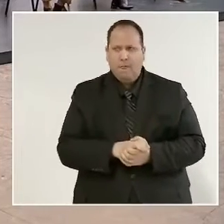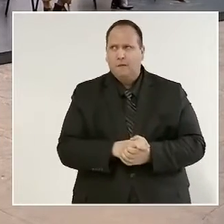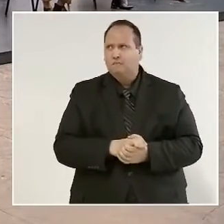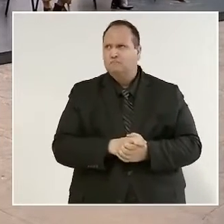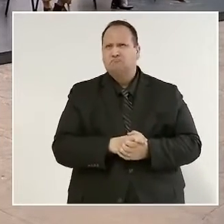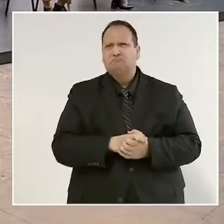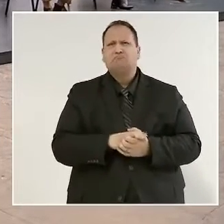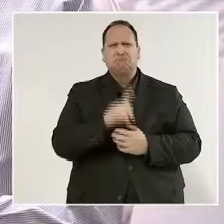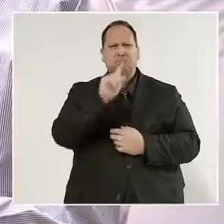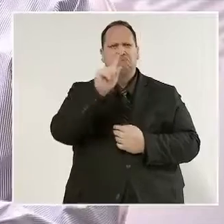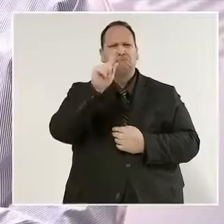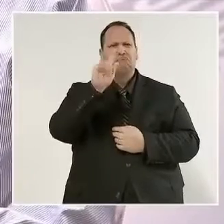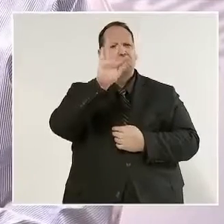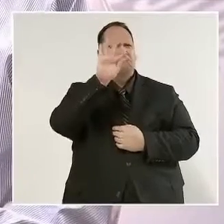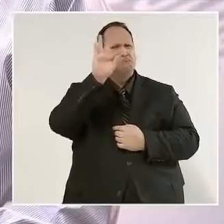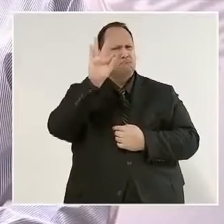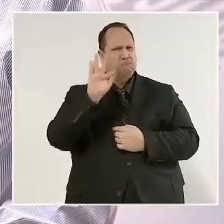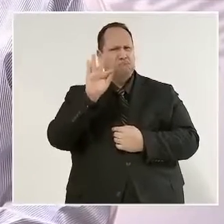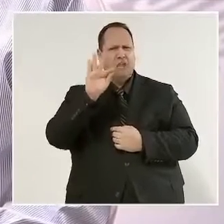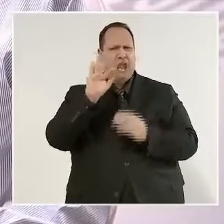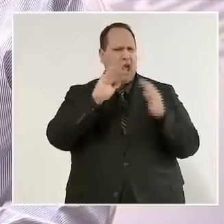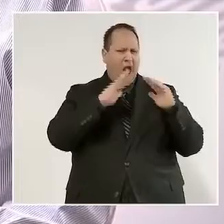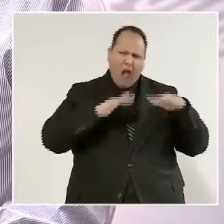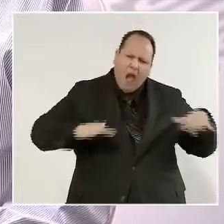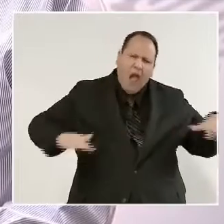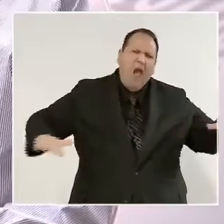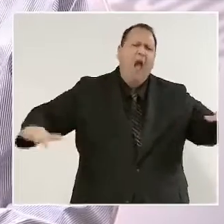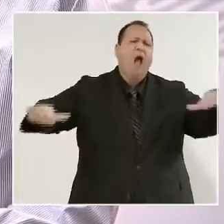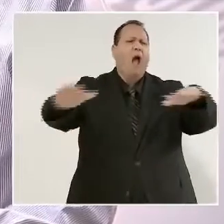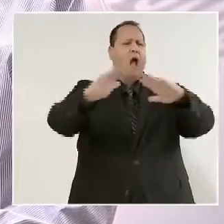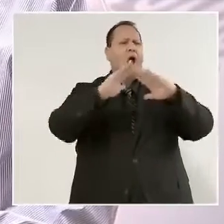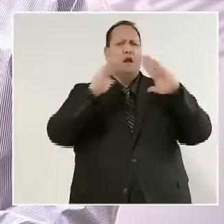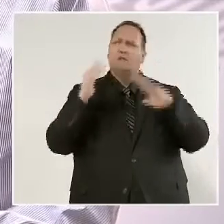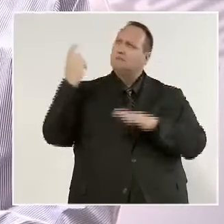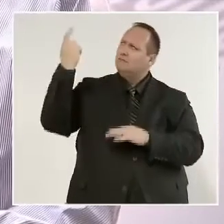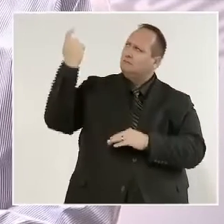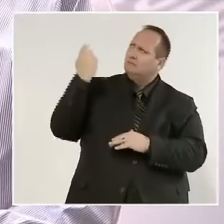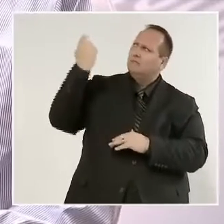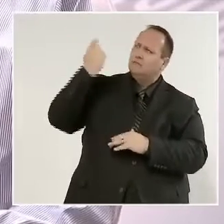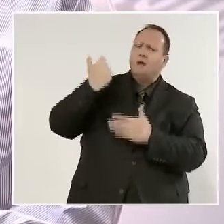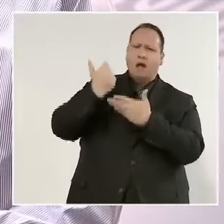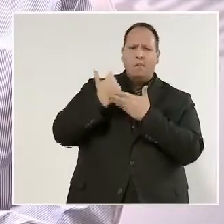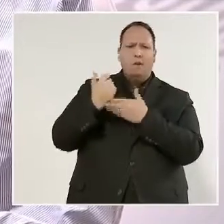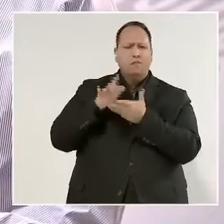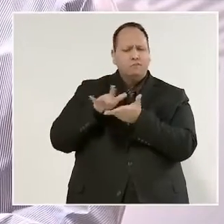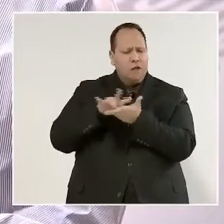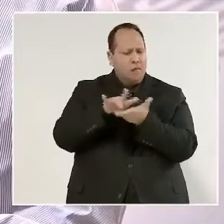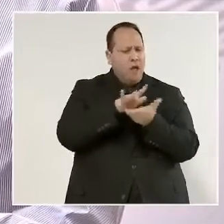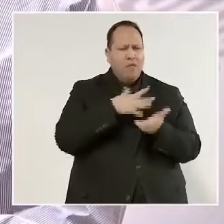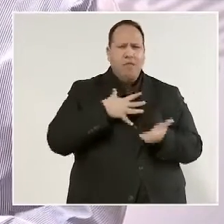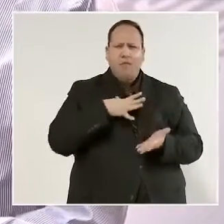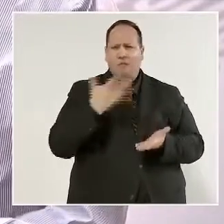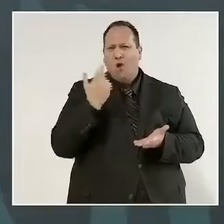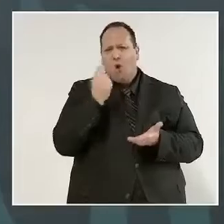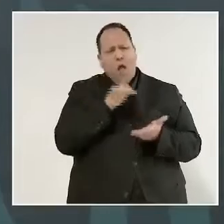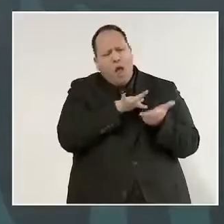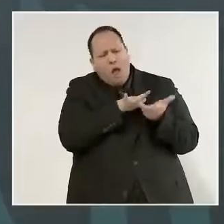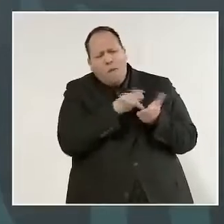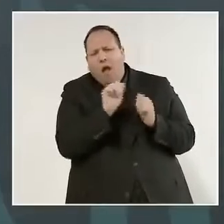casi el 70% de los hogares está recibiendo, cuando menos, un